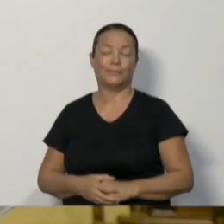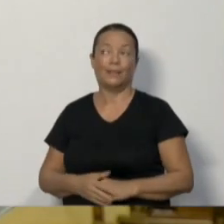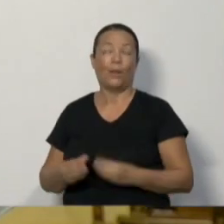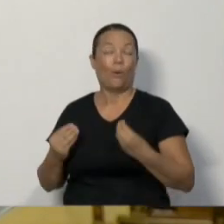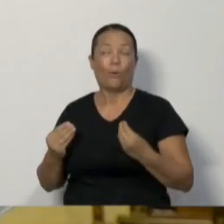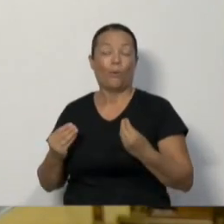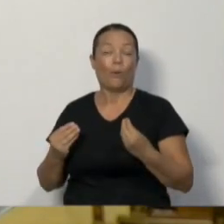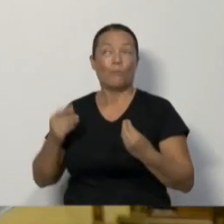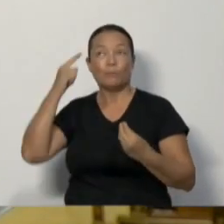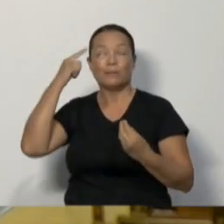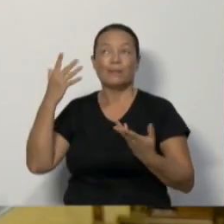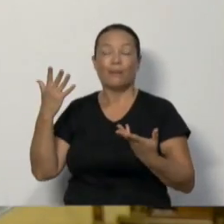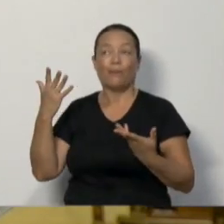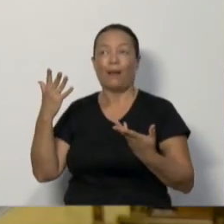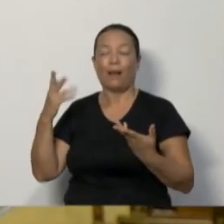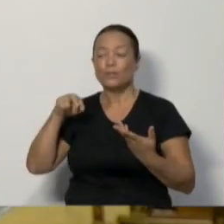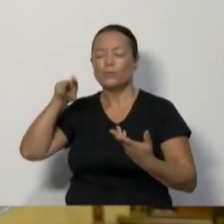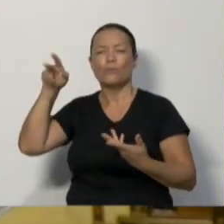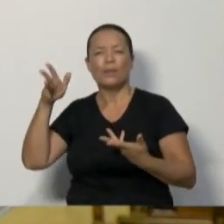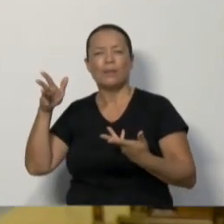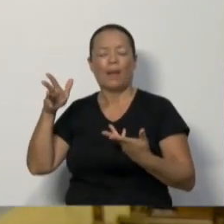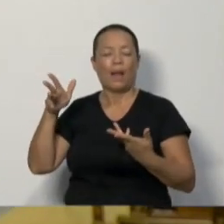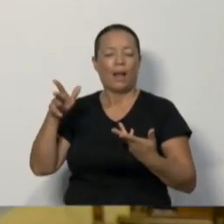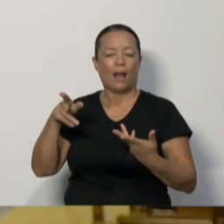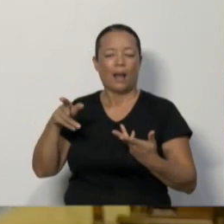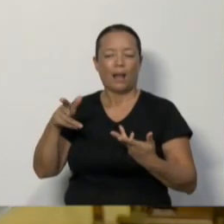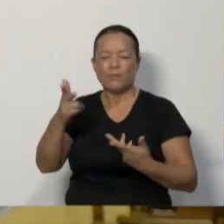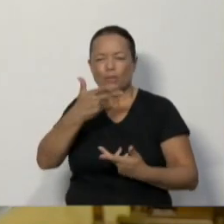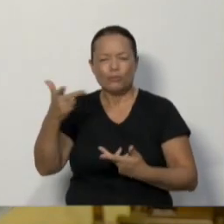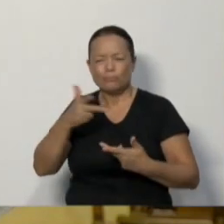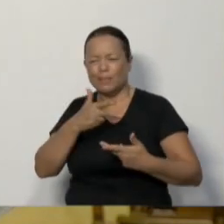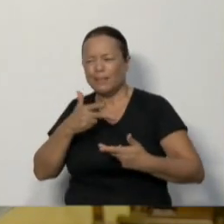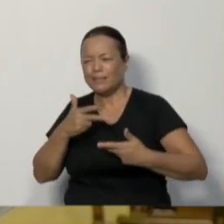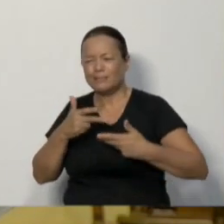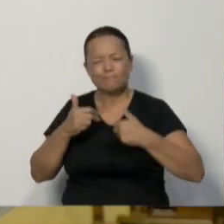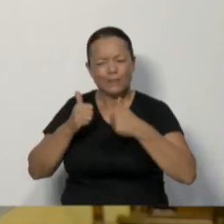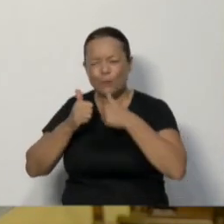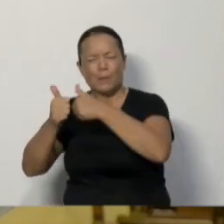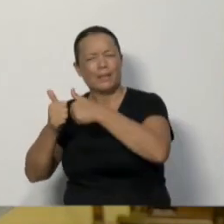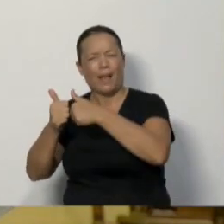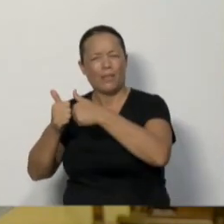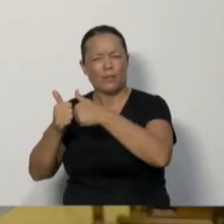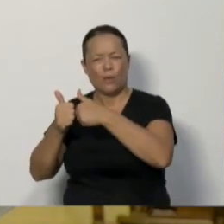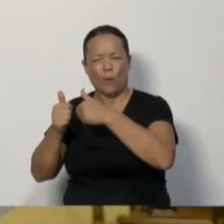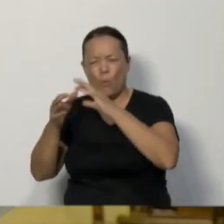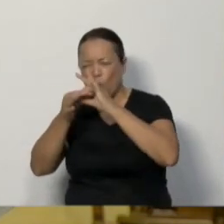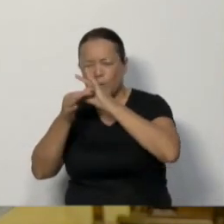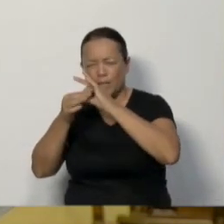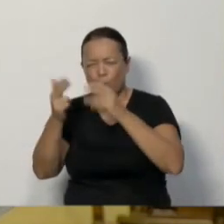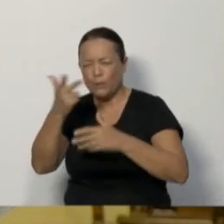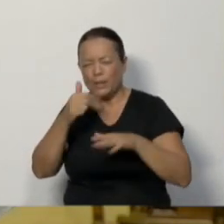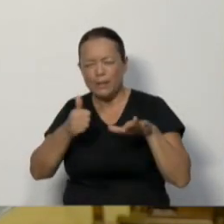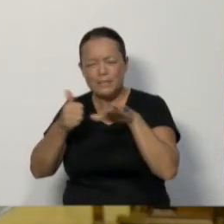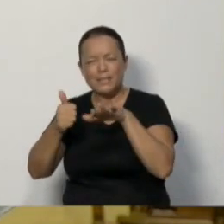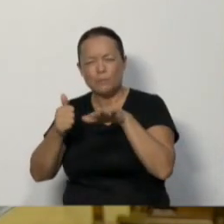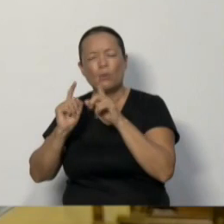Habrá sido también esa subida un motivo de acompañamiento en el que se habrán unido mucho los tres